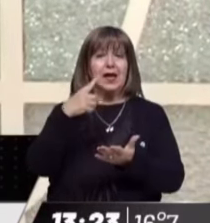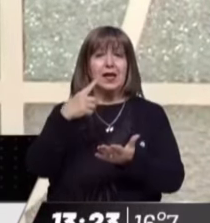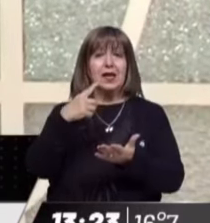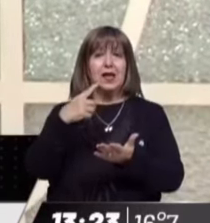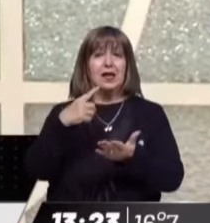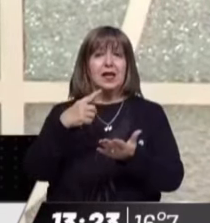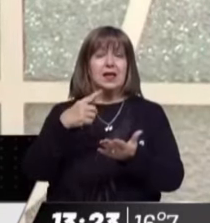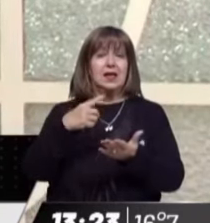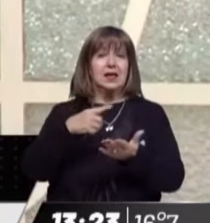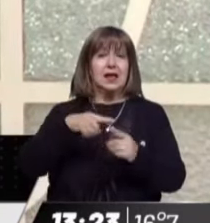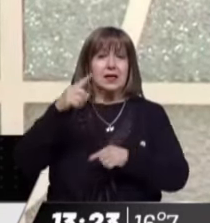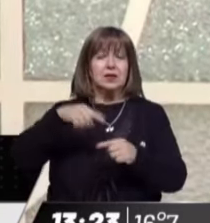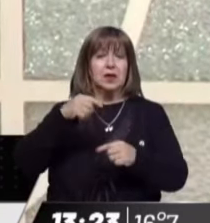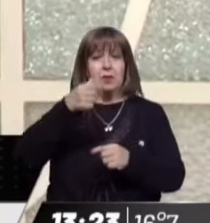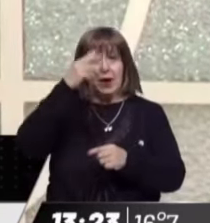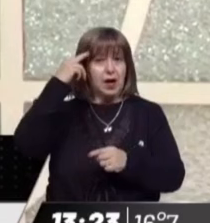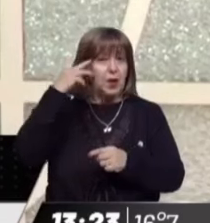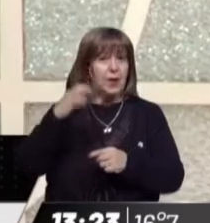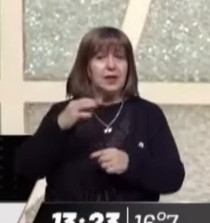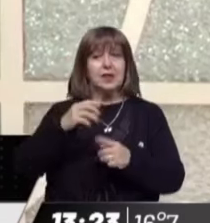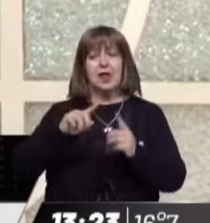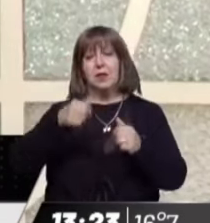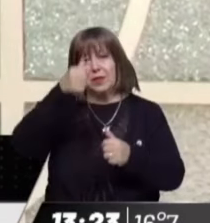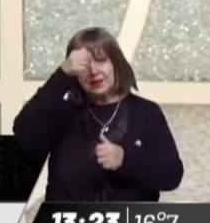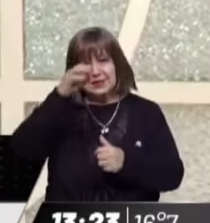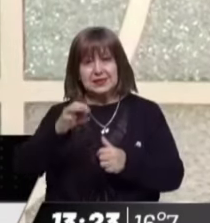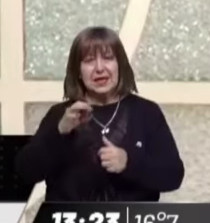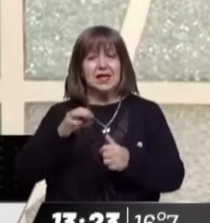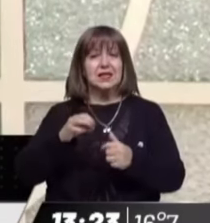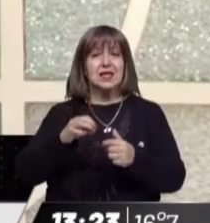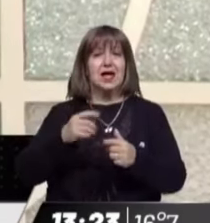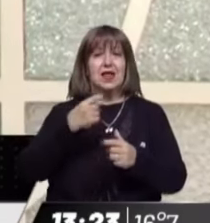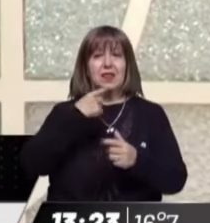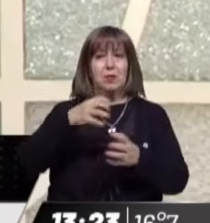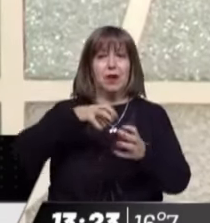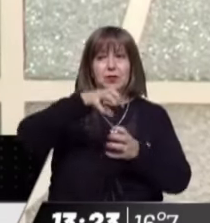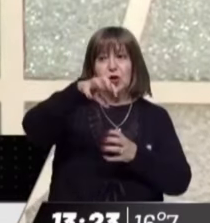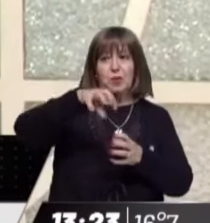después 60, no está claro eso, después que articulan.